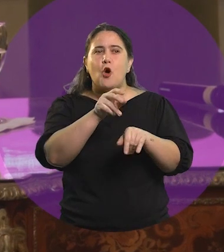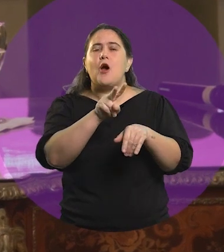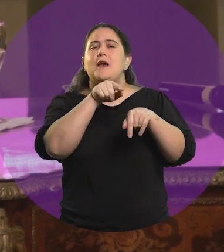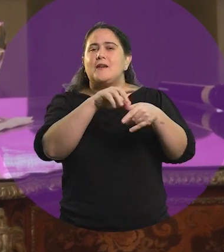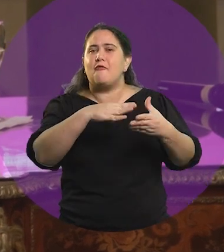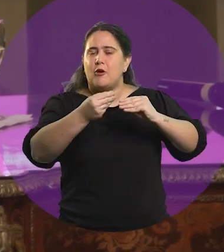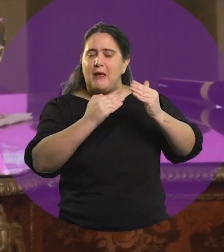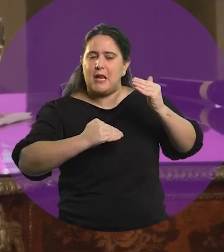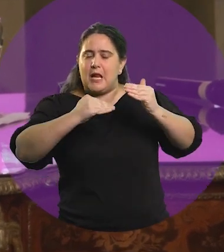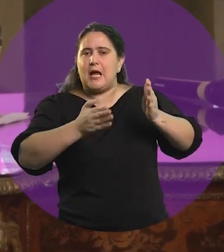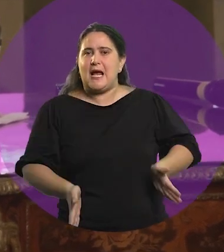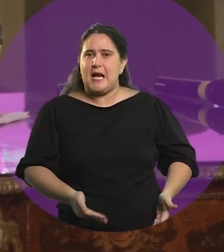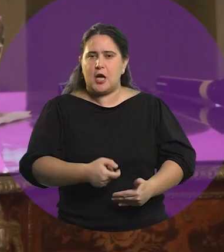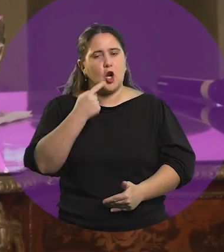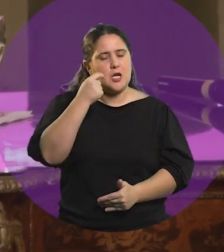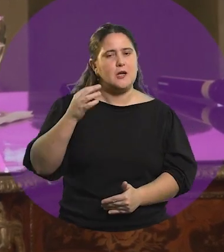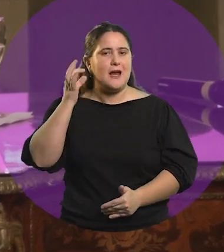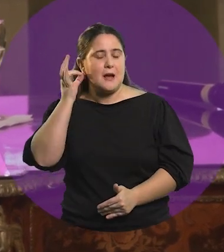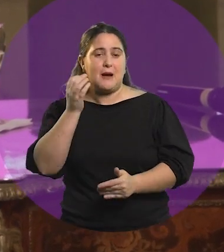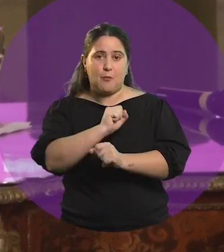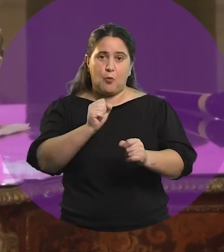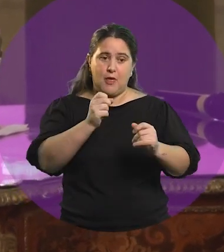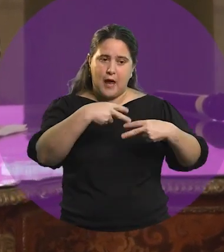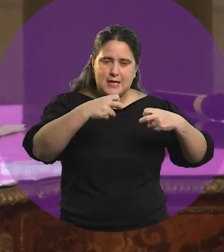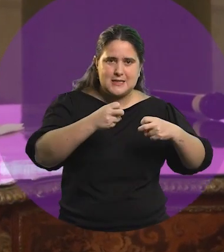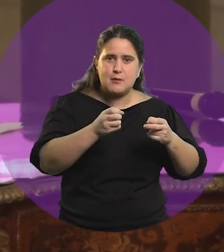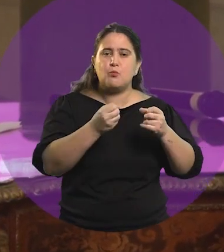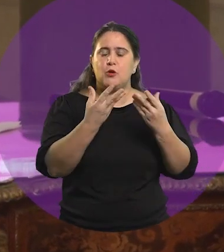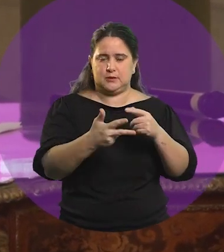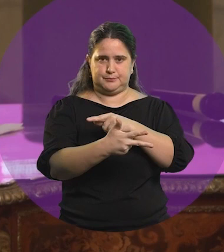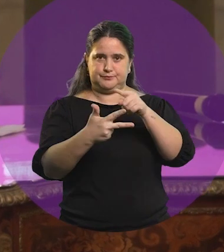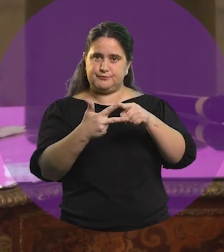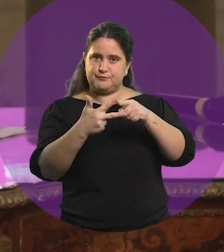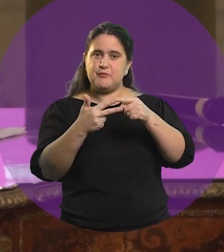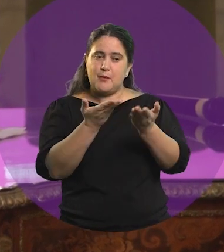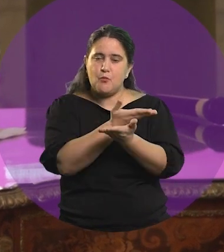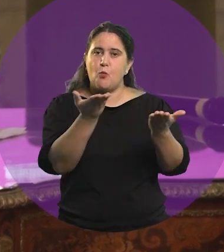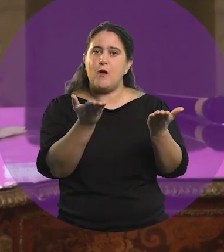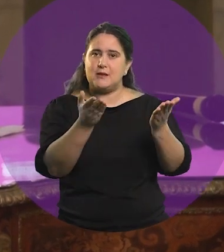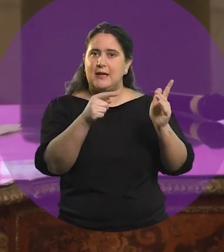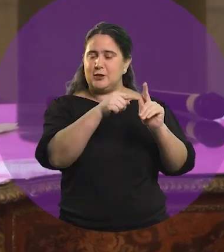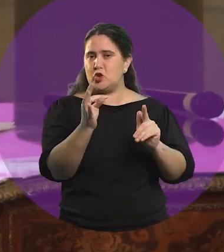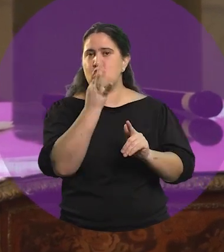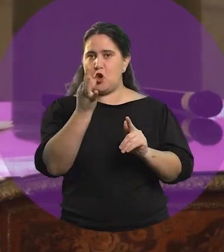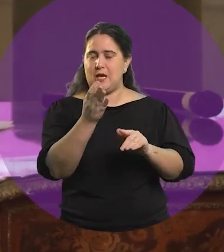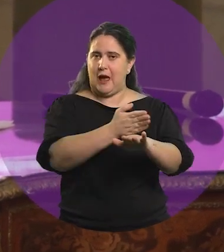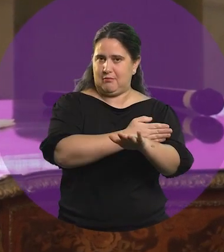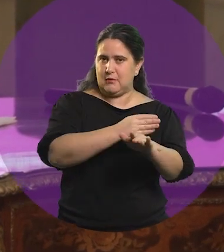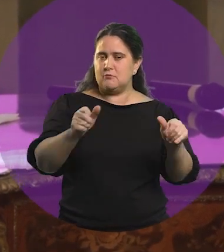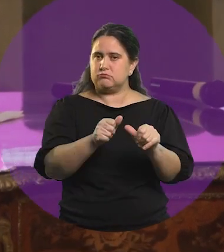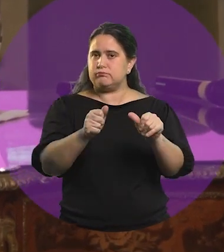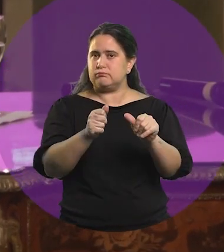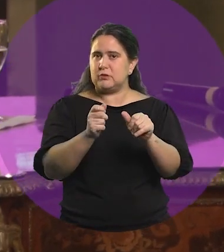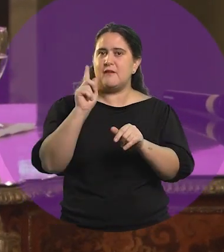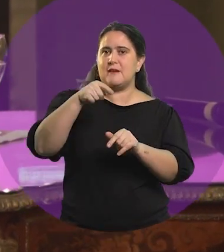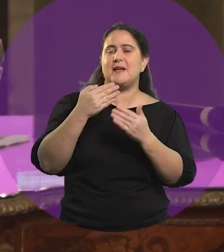el indicador de brecha de género para analizar el ecosistema STEM. Lo segundo es compartir este marco teórico que hicimos